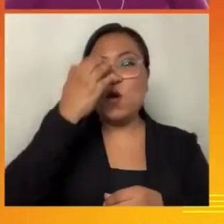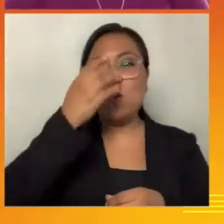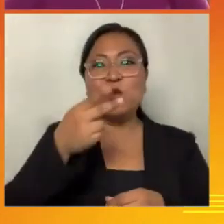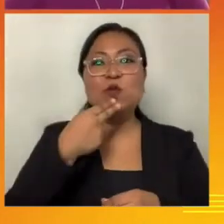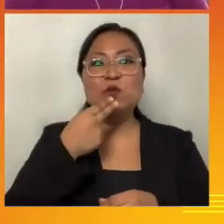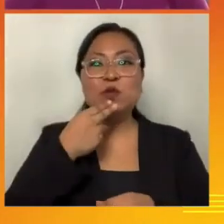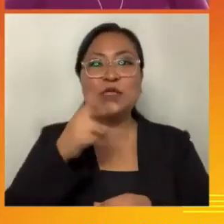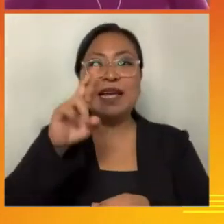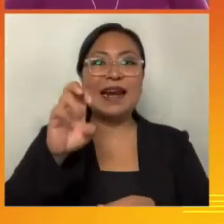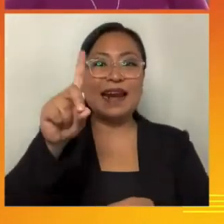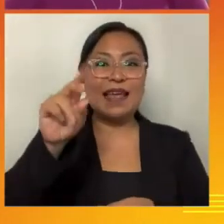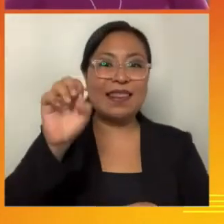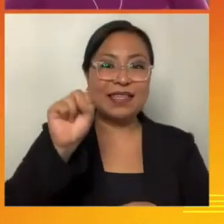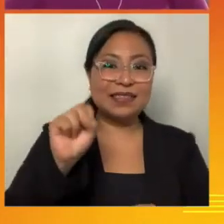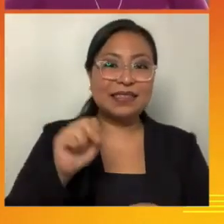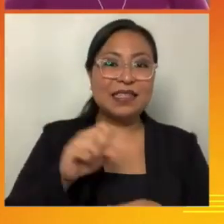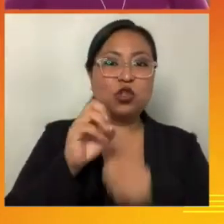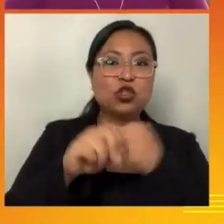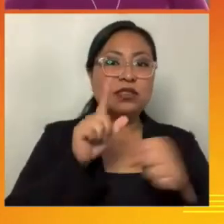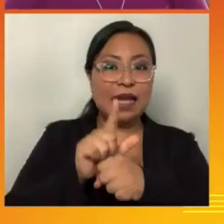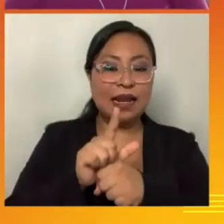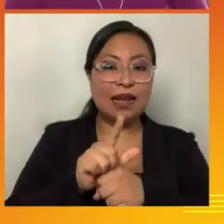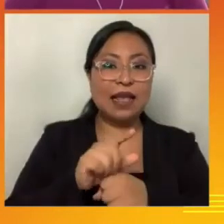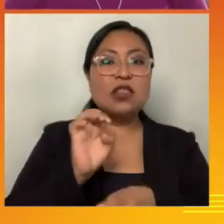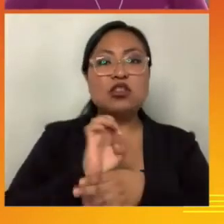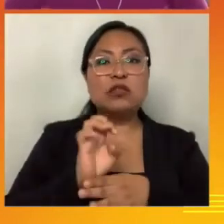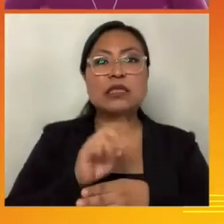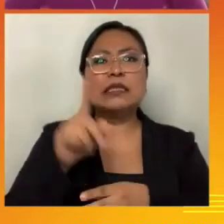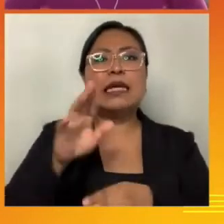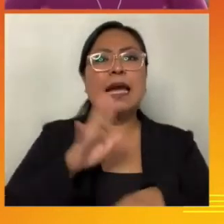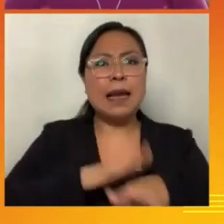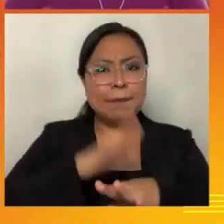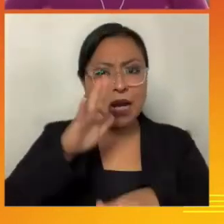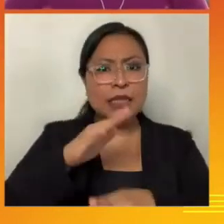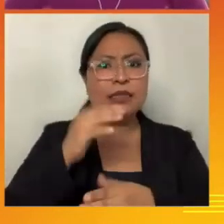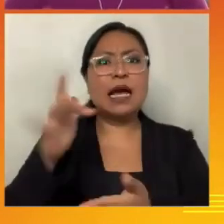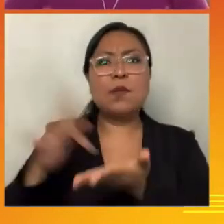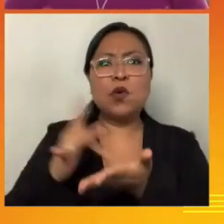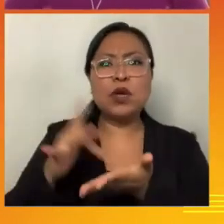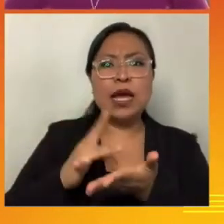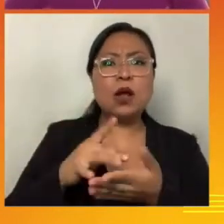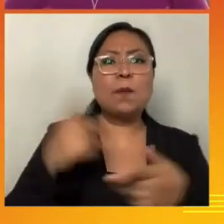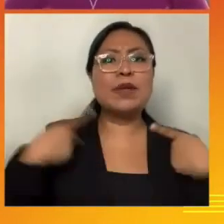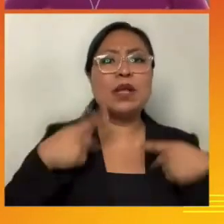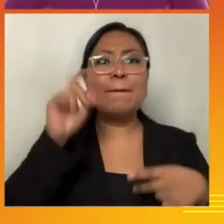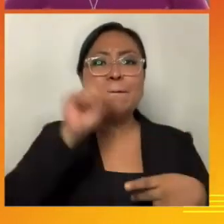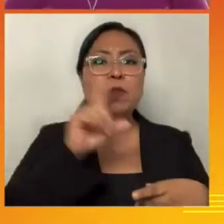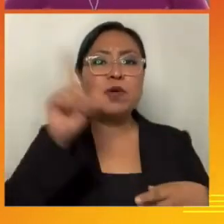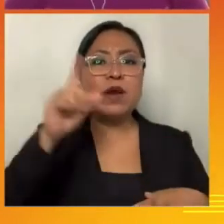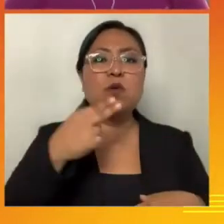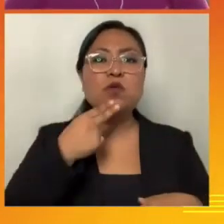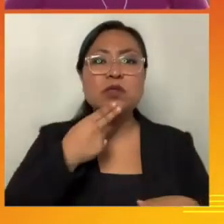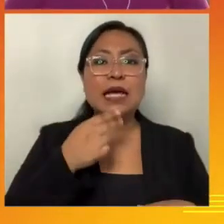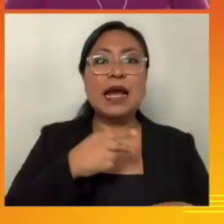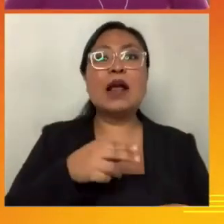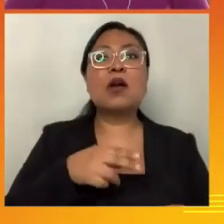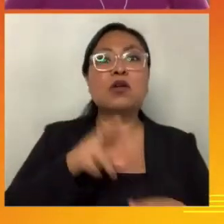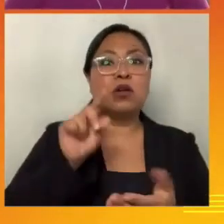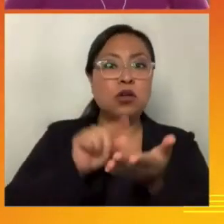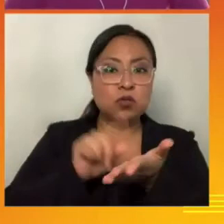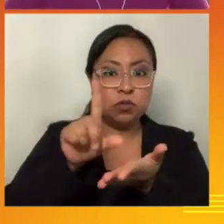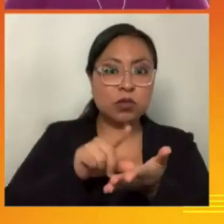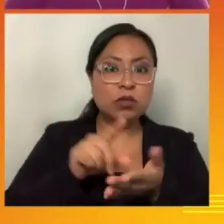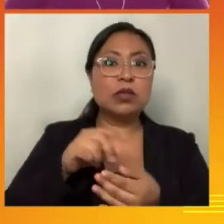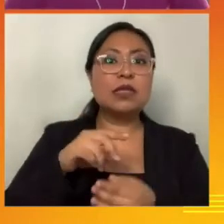manejo profesional de Instagram, Facebook y ahora TikTok. Yo sé que, pues no todas, ¿no?